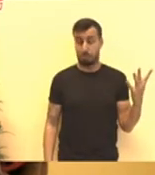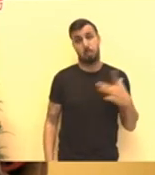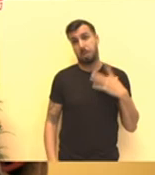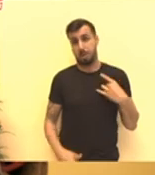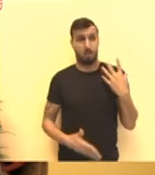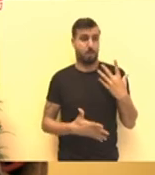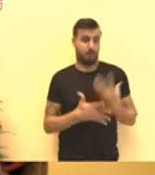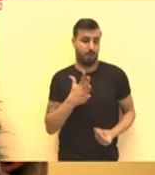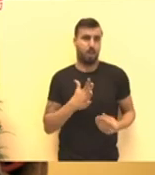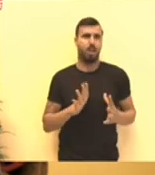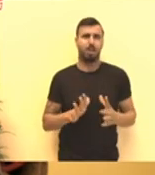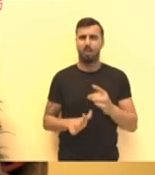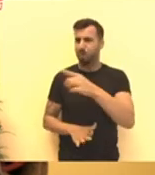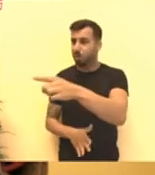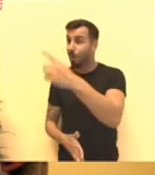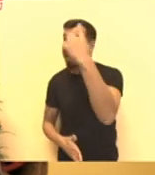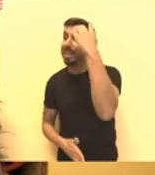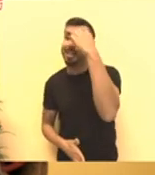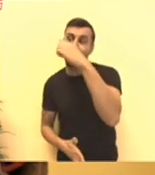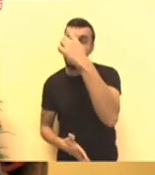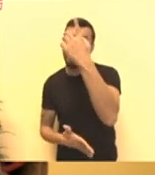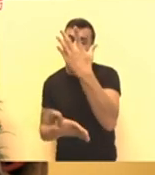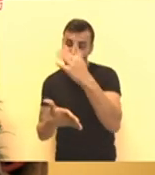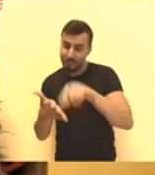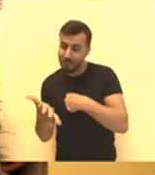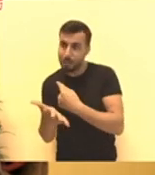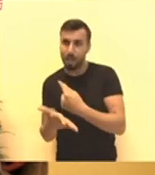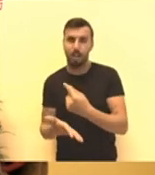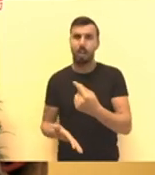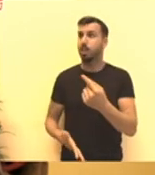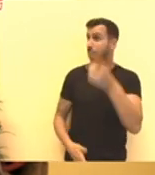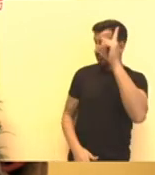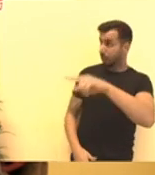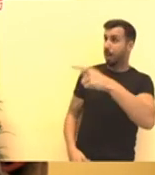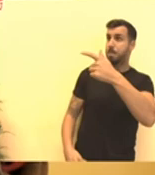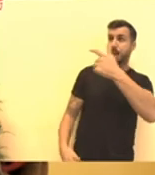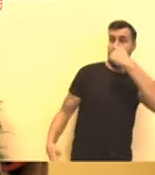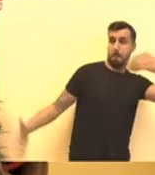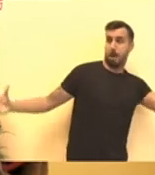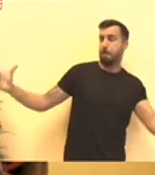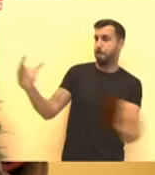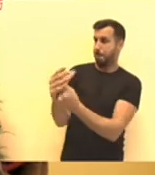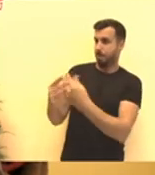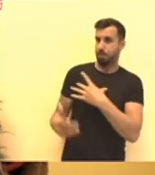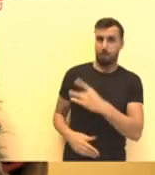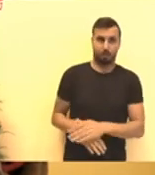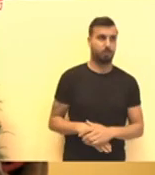fue, ¿sabes firmar? Mi respuesta, digo, y mandarte a la mierda también.